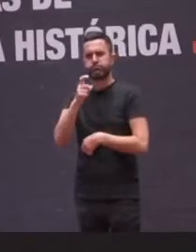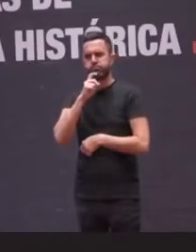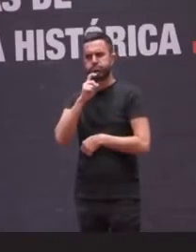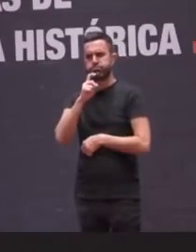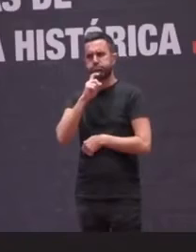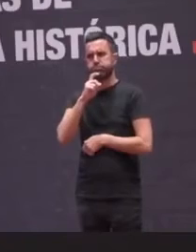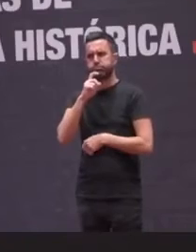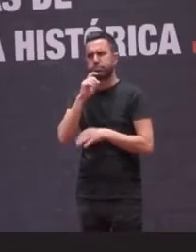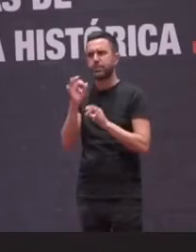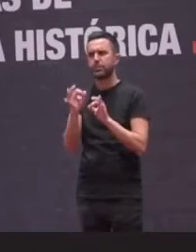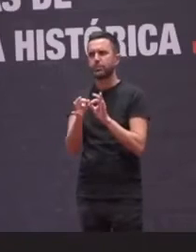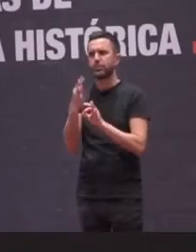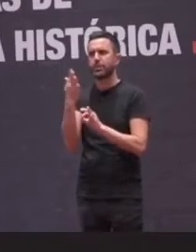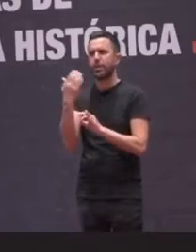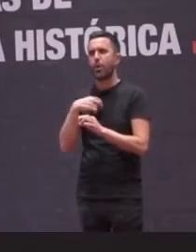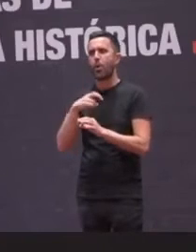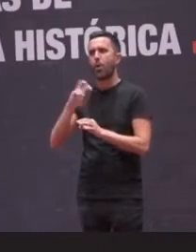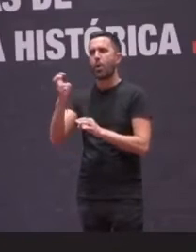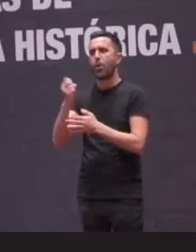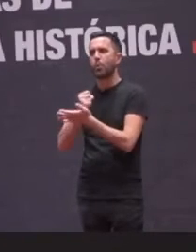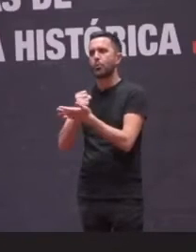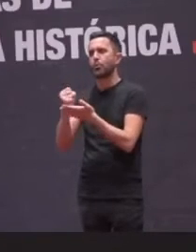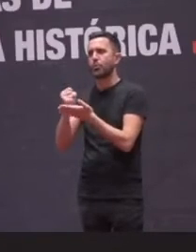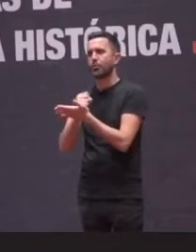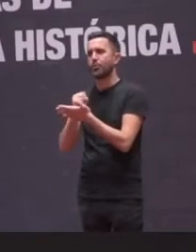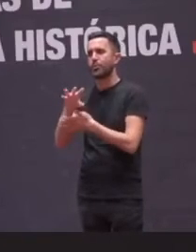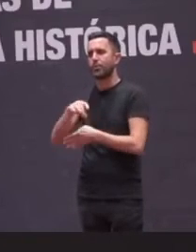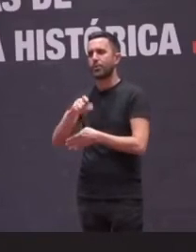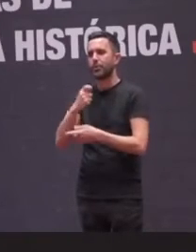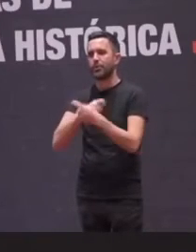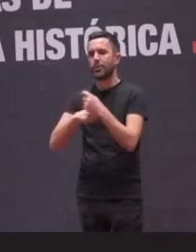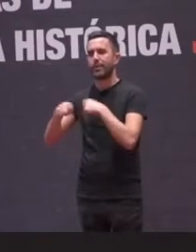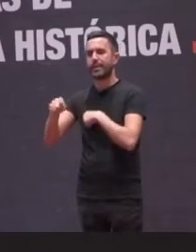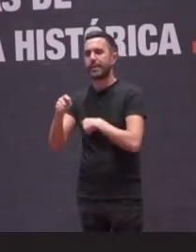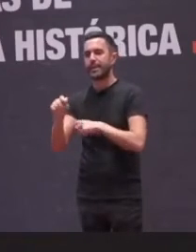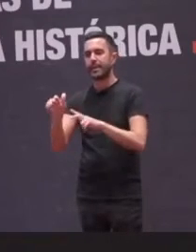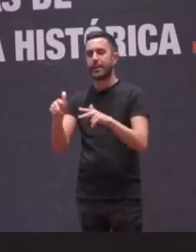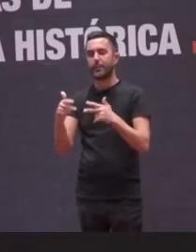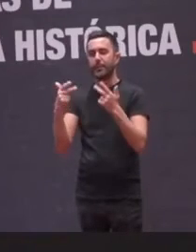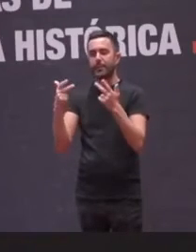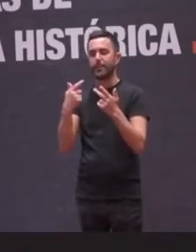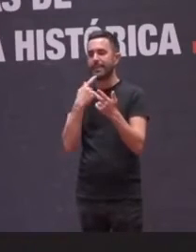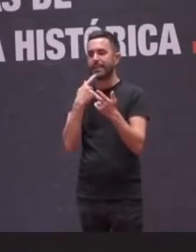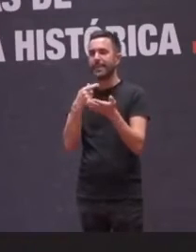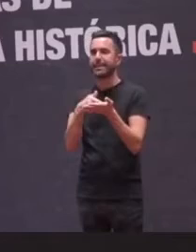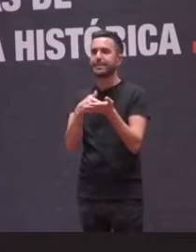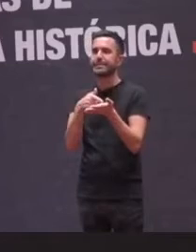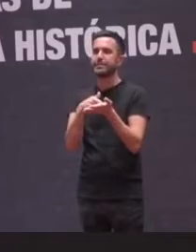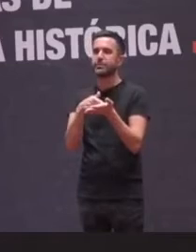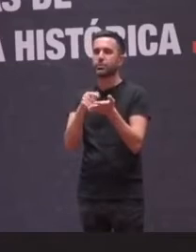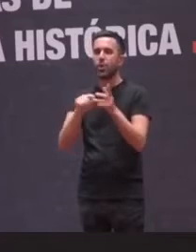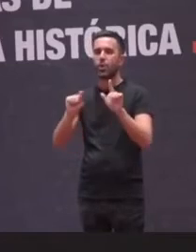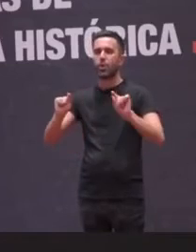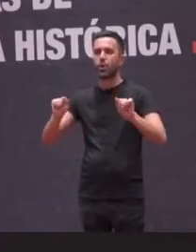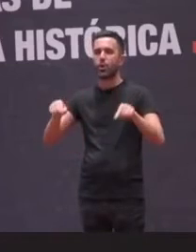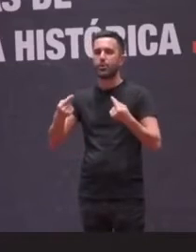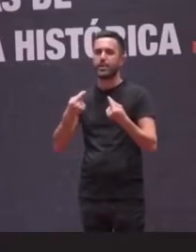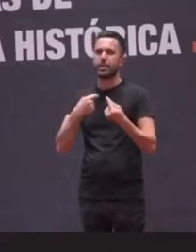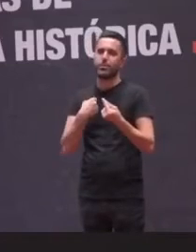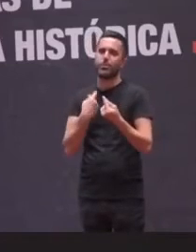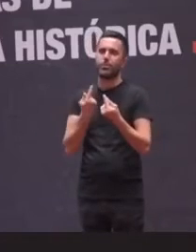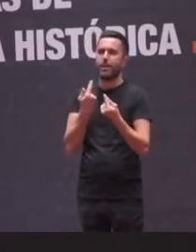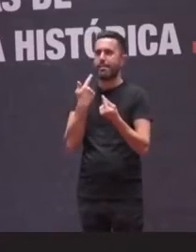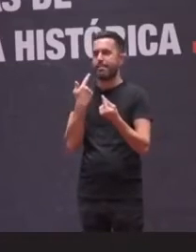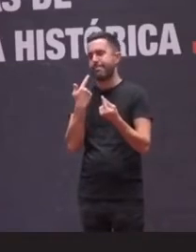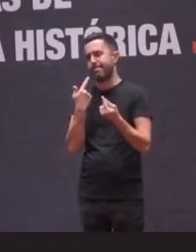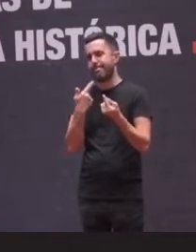outro documento de compraventa que estaba no rexistro notarial. E que o que permite decir, non, non, isto é un contrato simulado. A figura